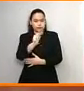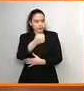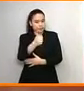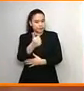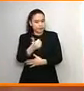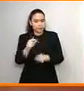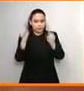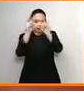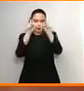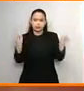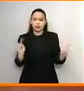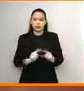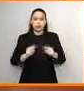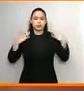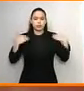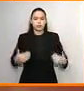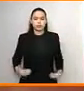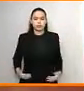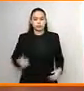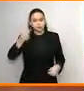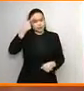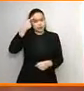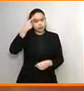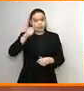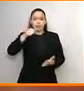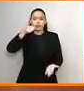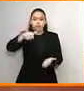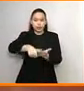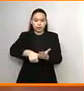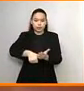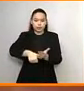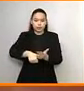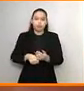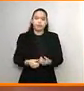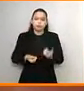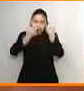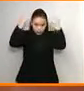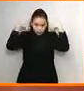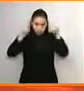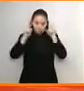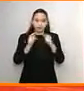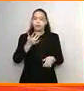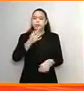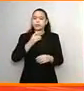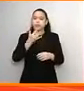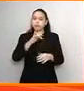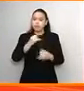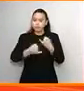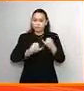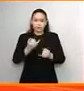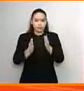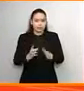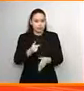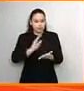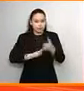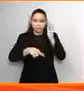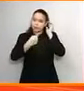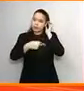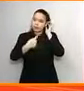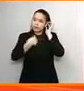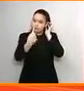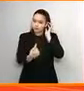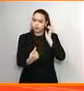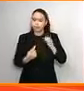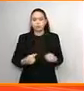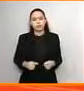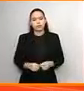En el cuadro del cuerpo lo podemos encontrar en Afren, su carta astrológica, Aries. Mucha suerte, jugador, si usted invirtió para más uno.